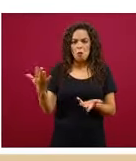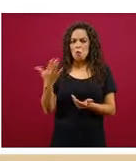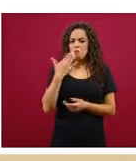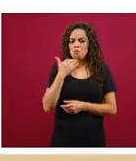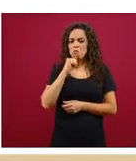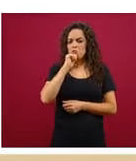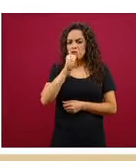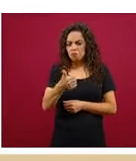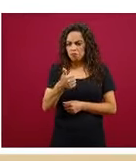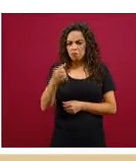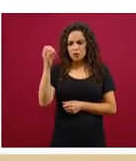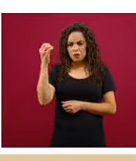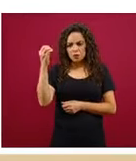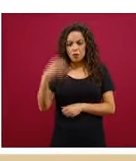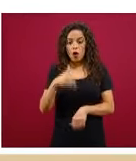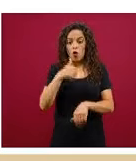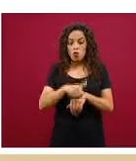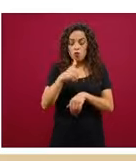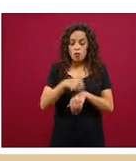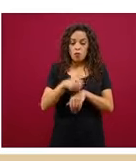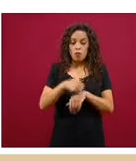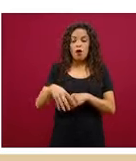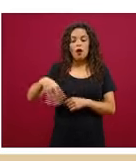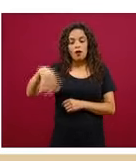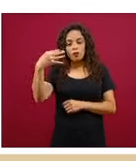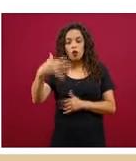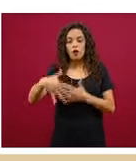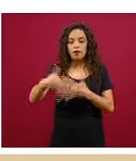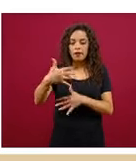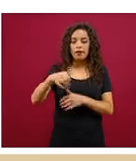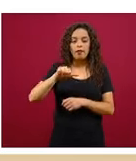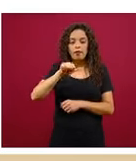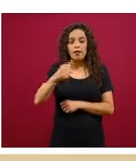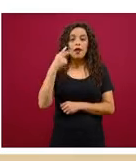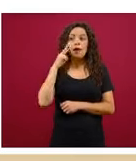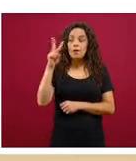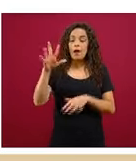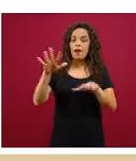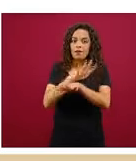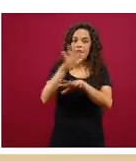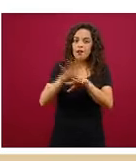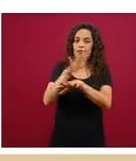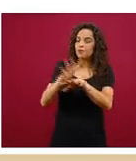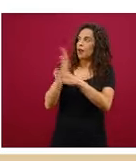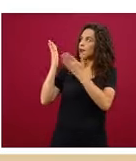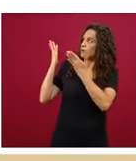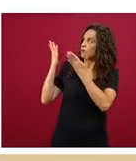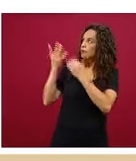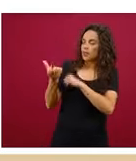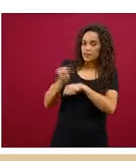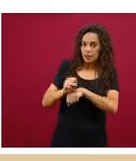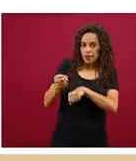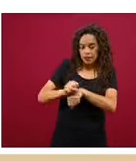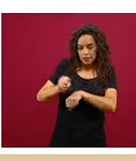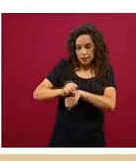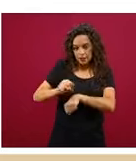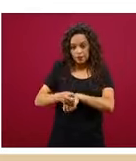en el municipio capital, como lo hemos visto en muchas entidades, y a medida que va avanzando las semanas epidemiológicas, empieza a